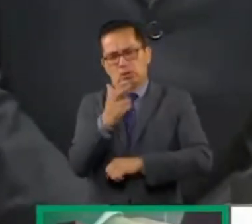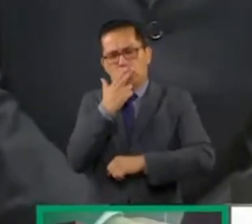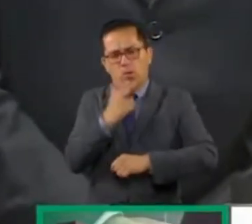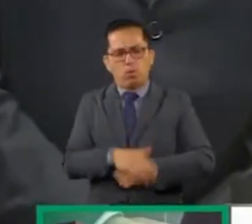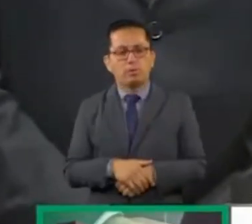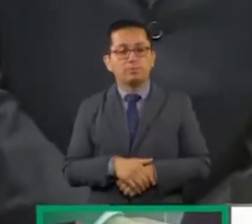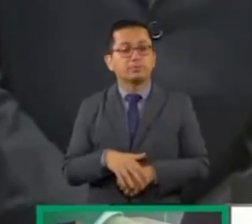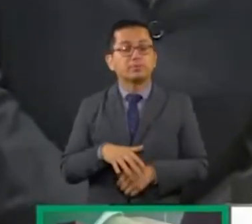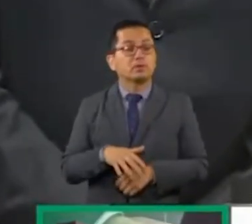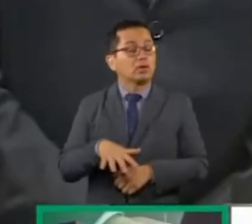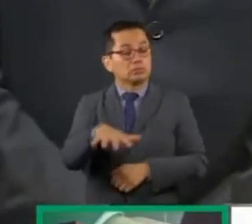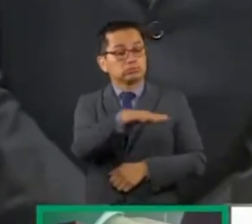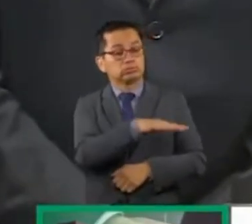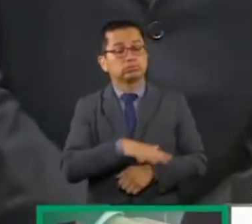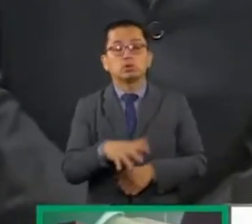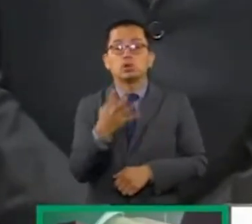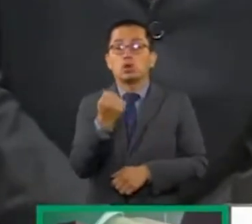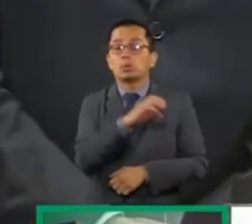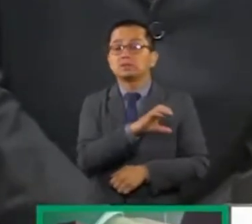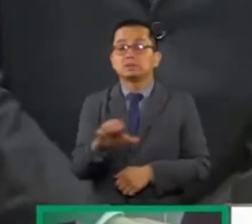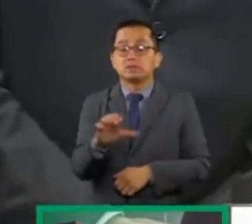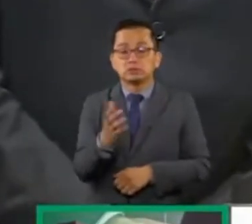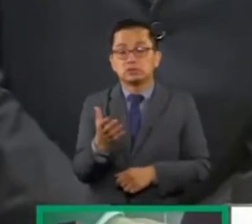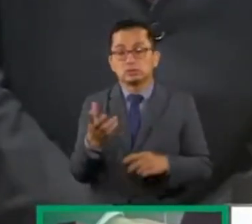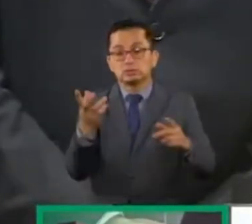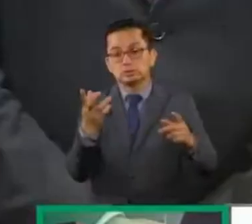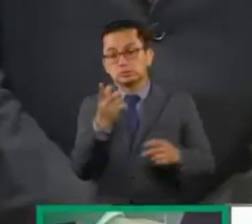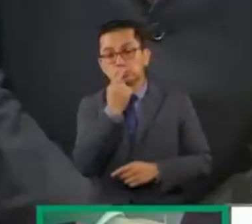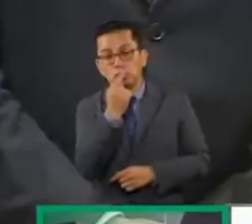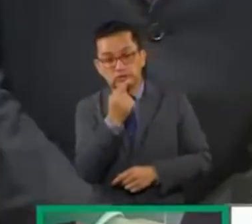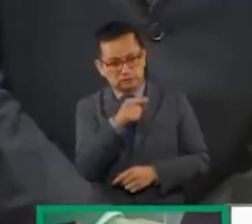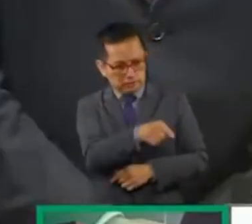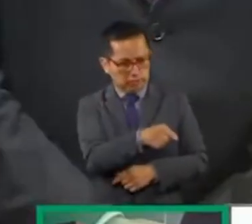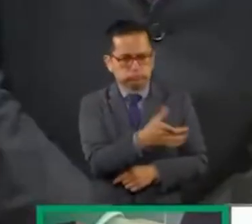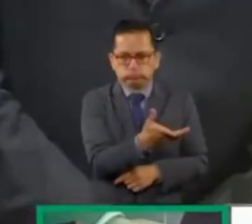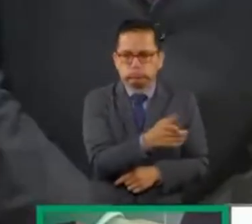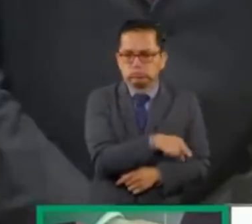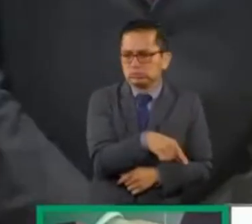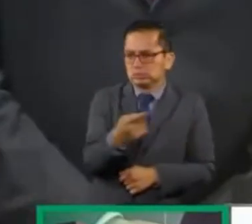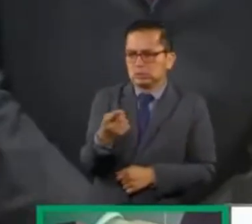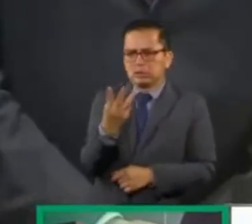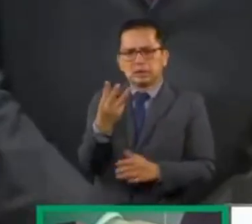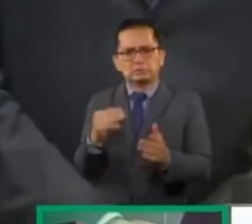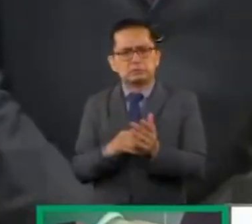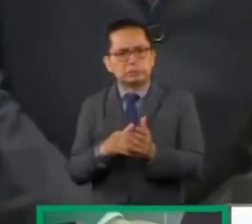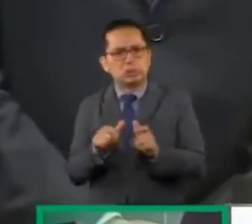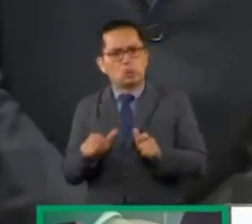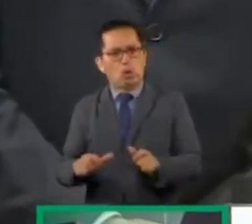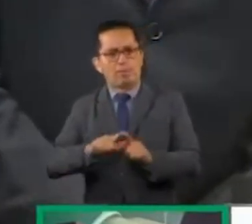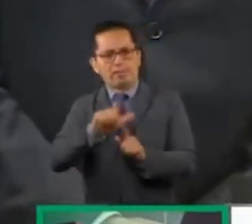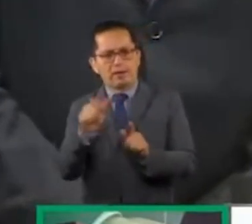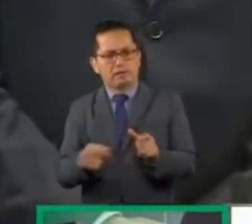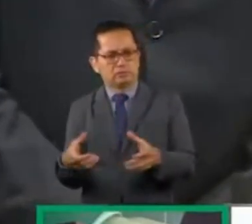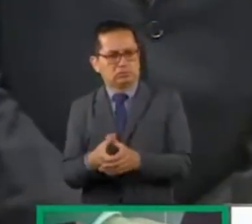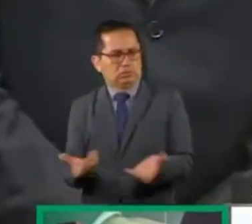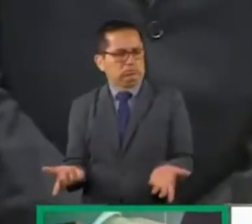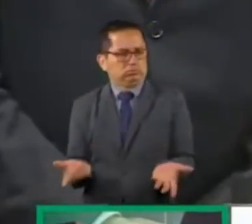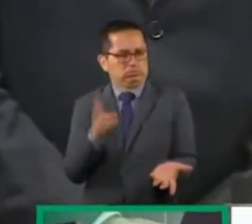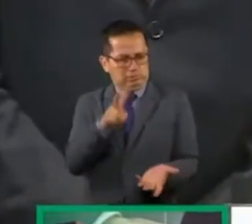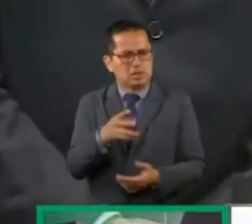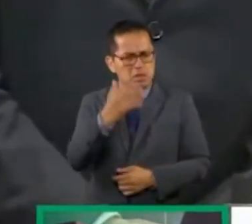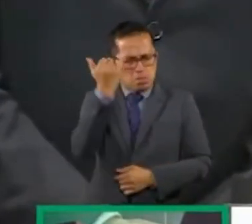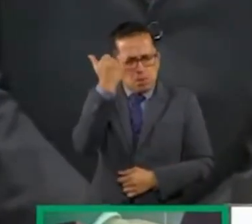900 elementos de seguridad pública contra 3,000 elementos de la Guardia Nacional. ¿Qué pasaría